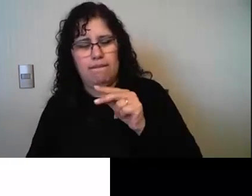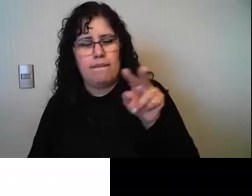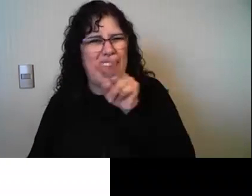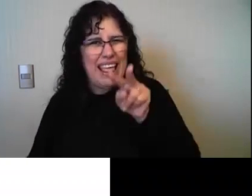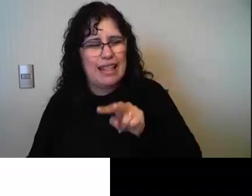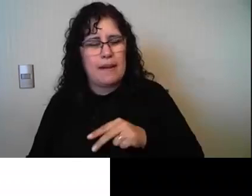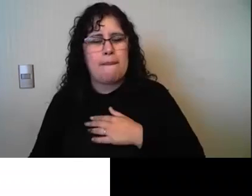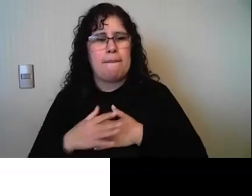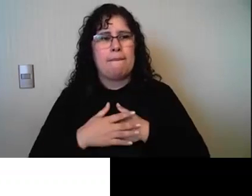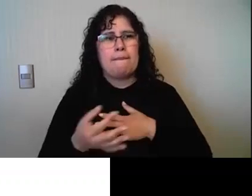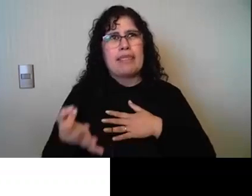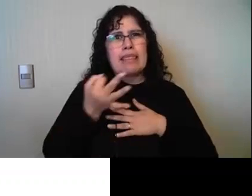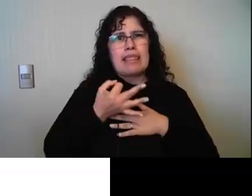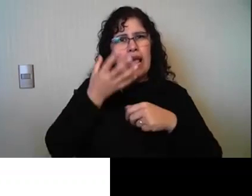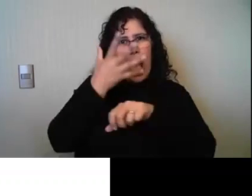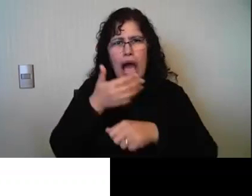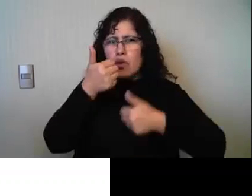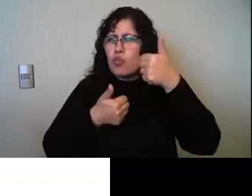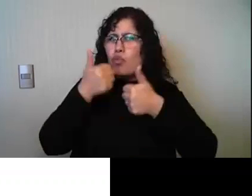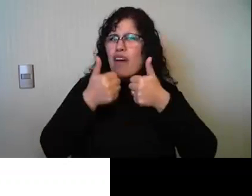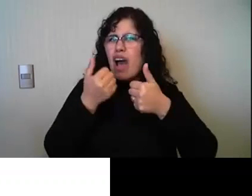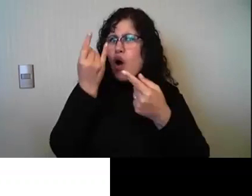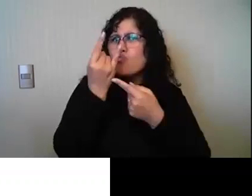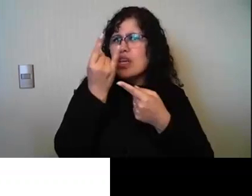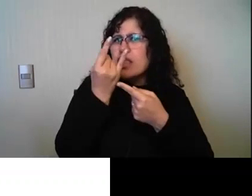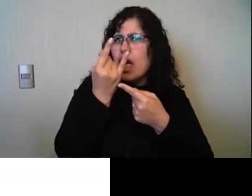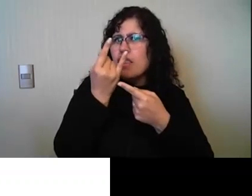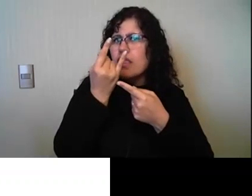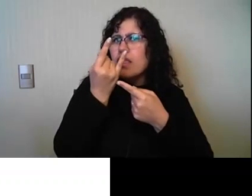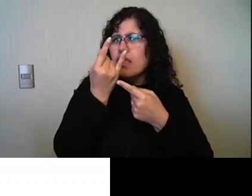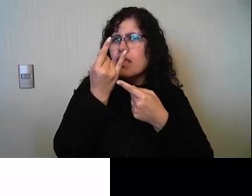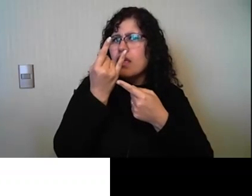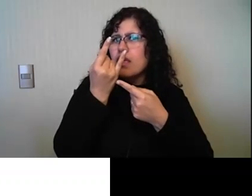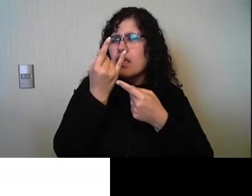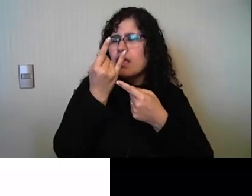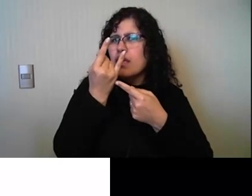dice, habrá prueba de esta unidad, el seminario es un informe.